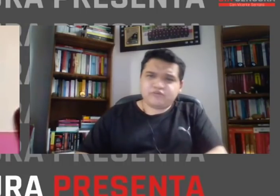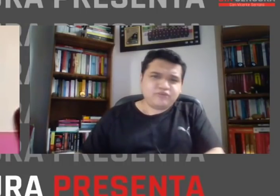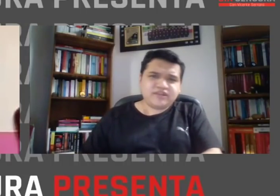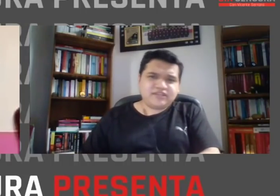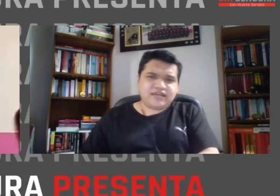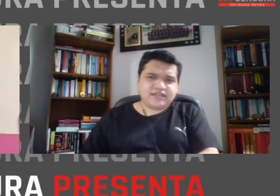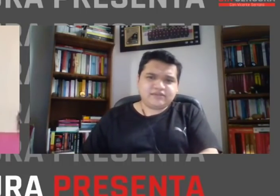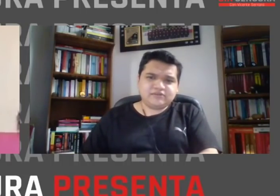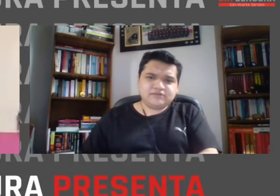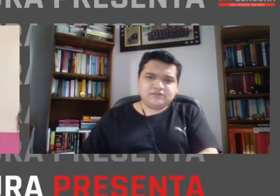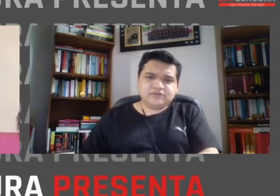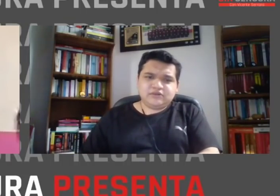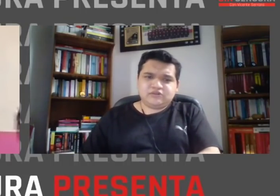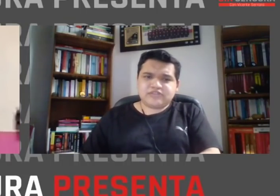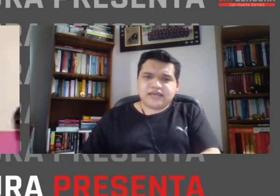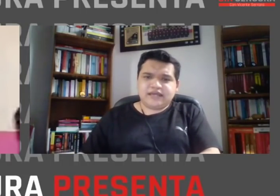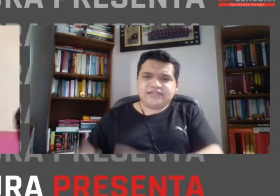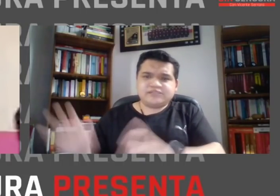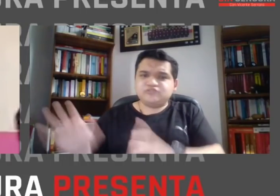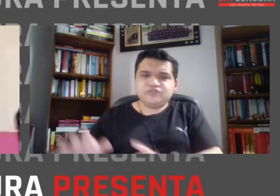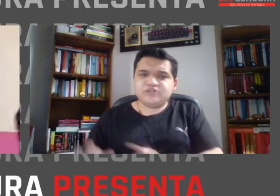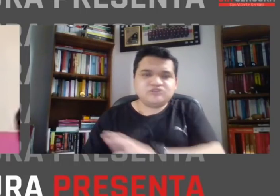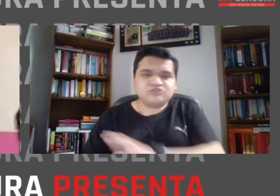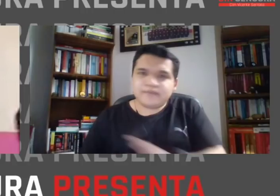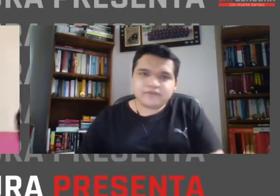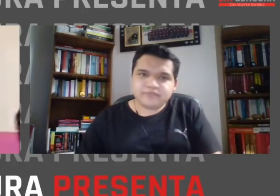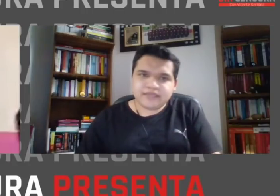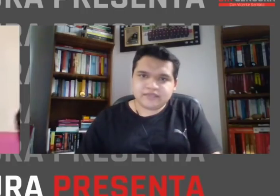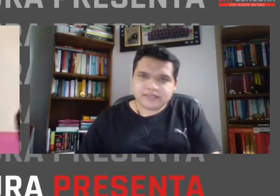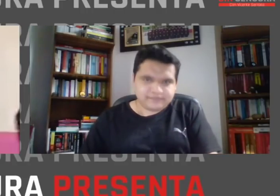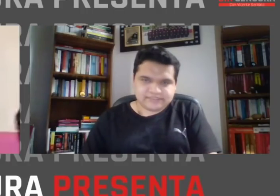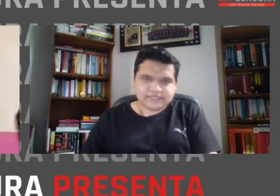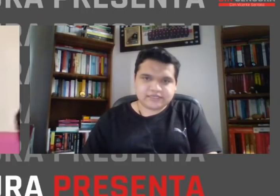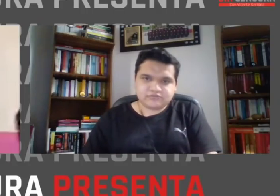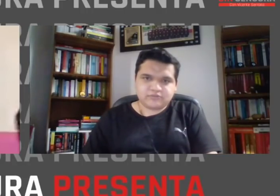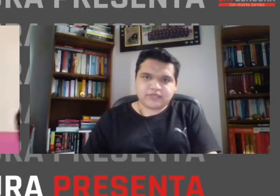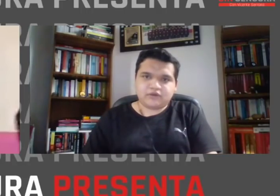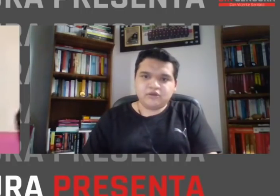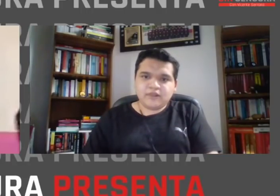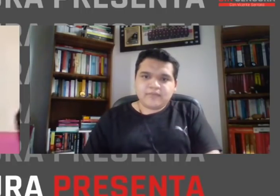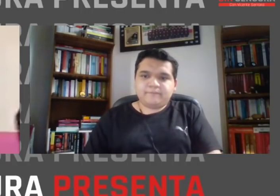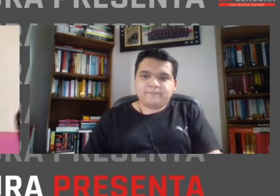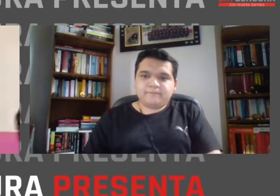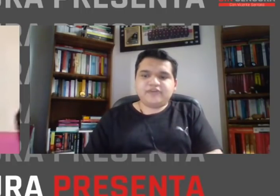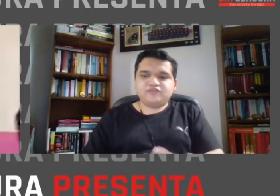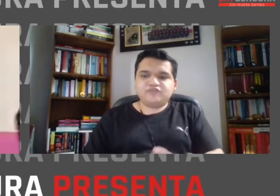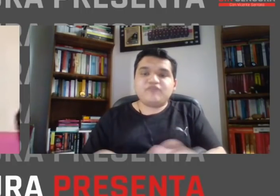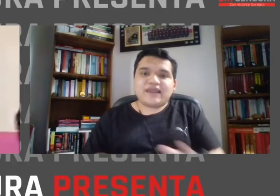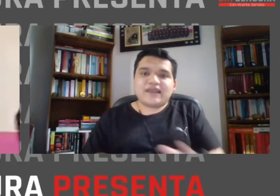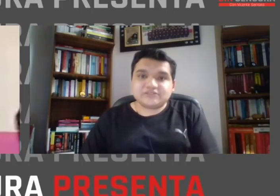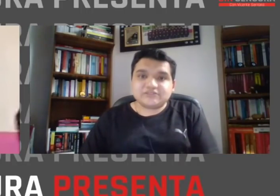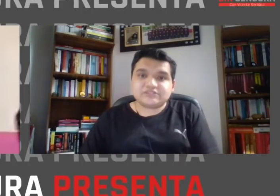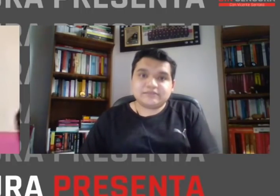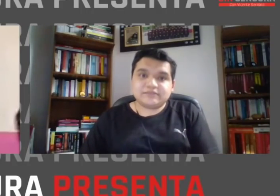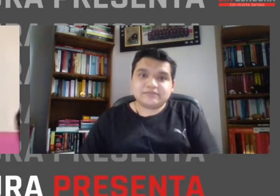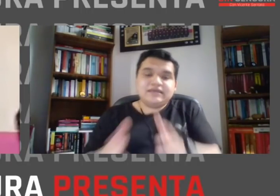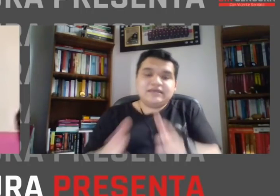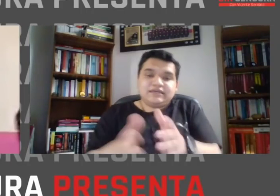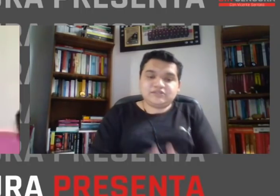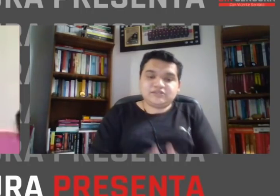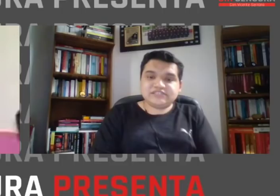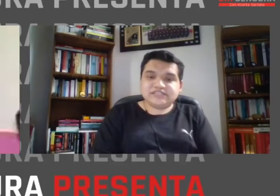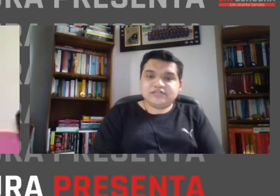México fue muy criticada. O sea, en Estados Unidos no la vieron bien, la visita que hizo en México. Para ellos fue un fracaso esa